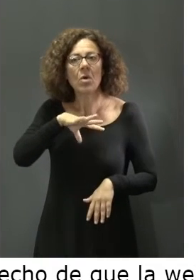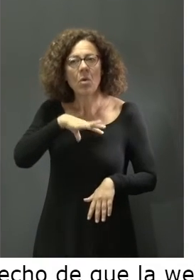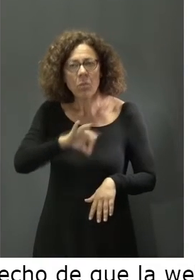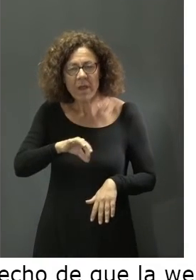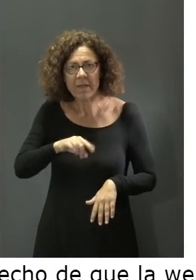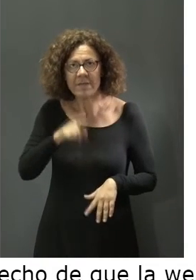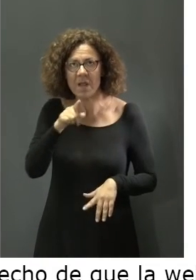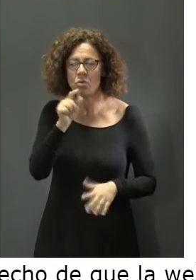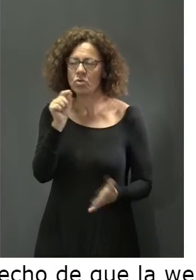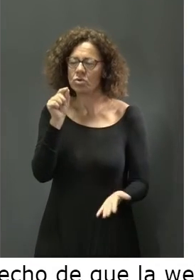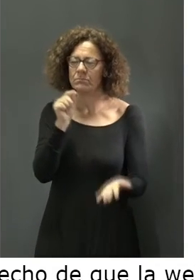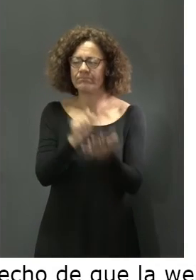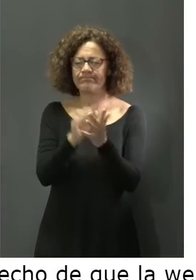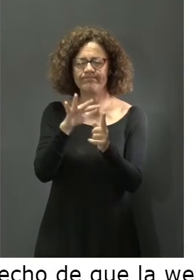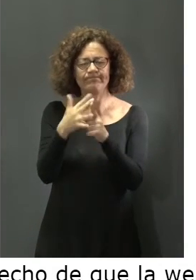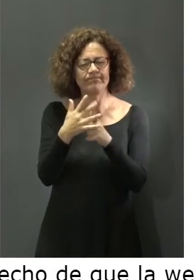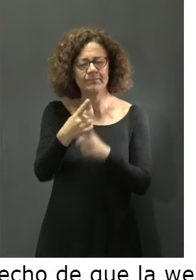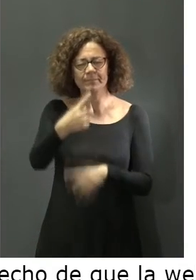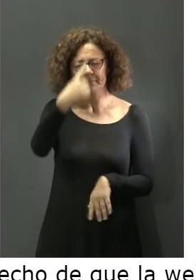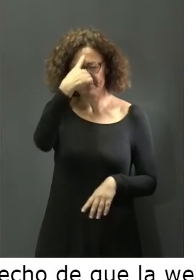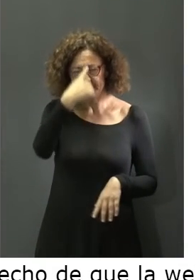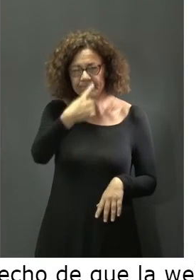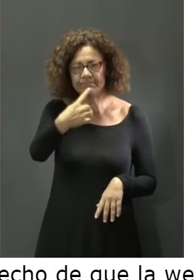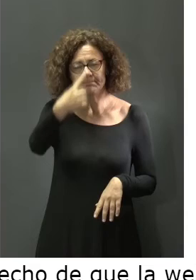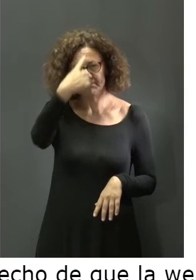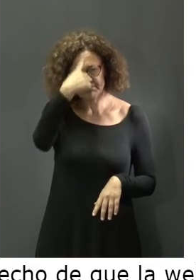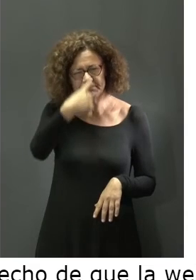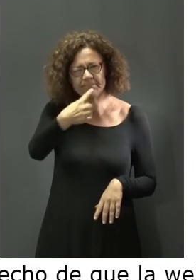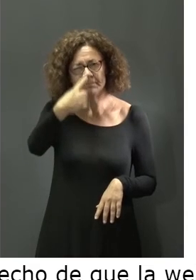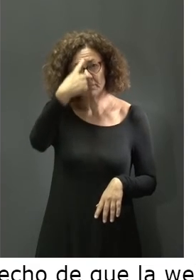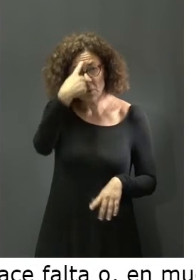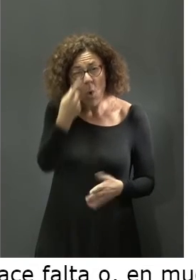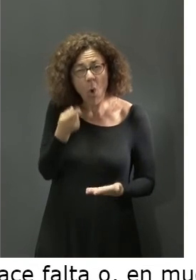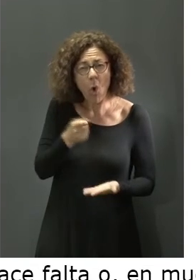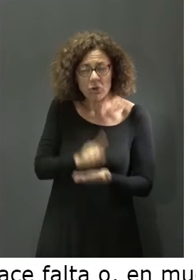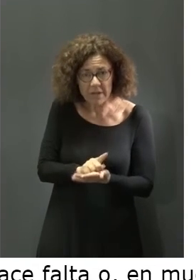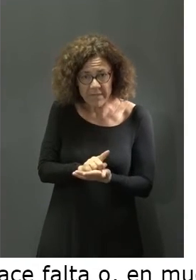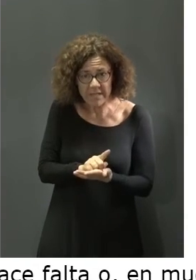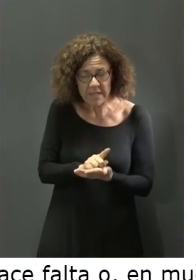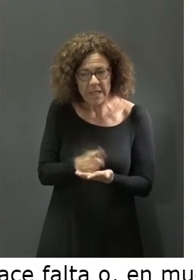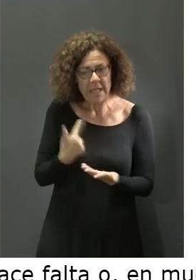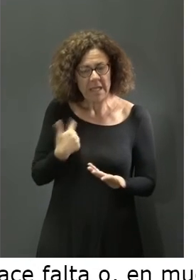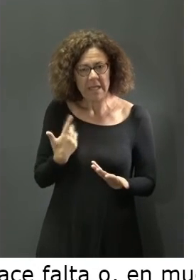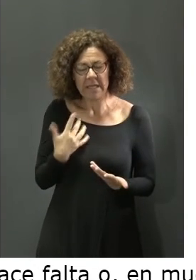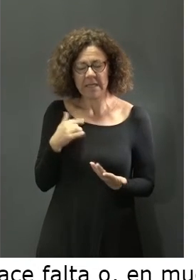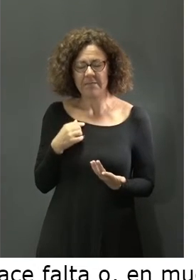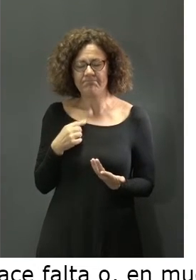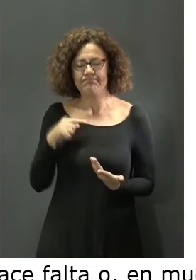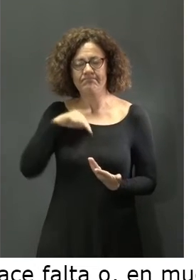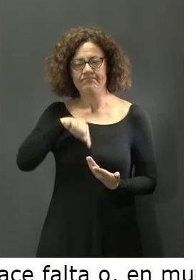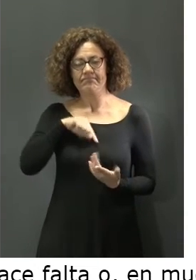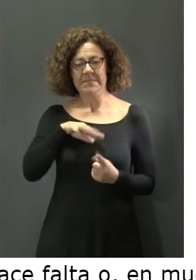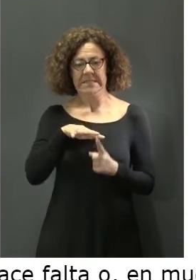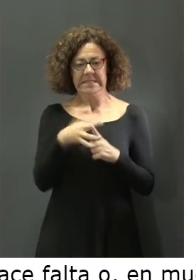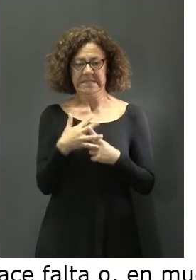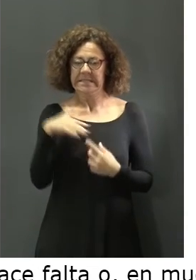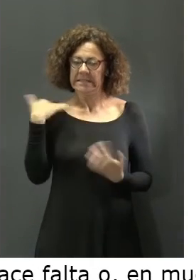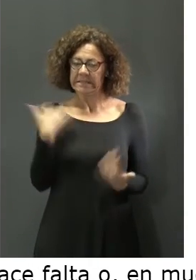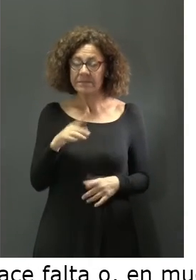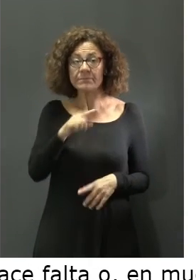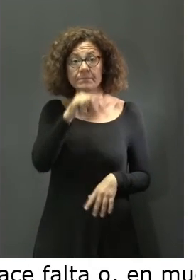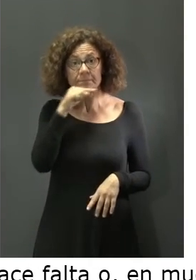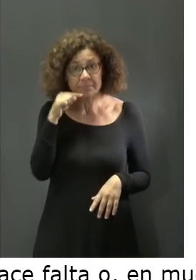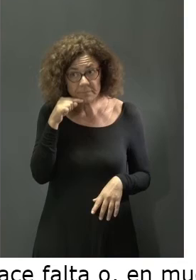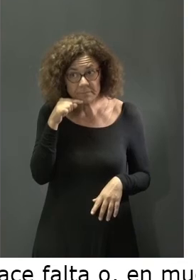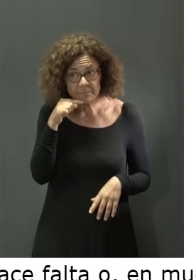unos hechos que son realmente difíciles y que le retrotraen a situaciones dolorosas,